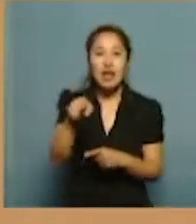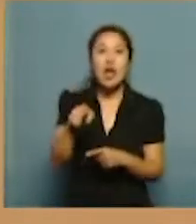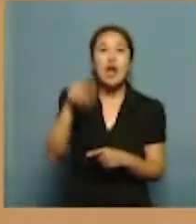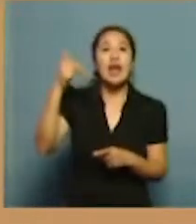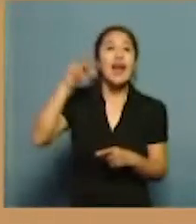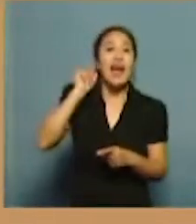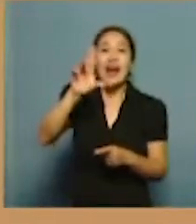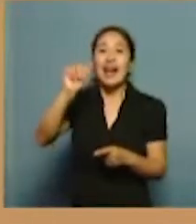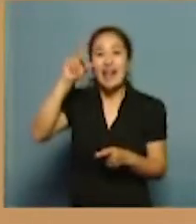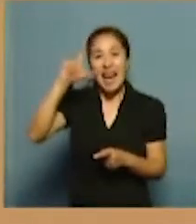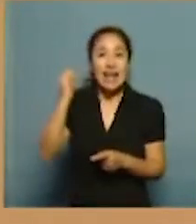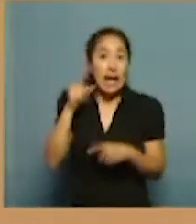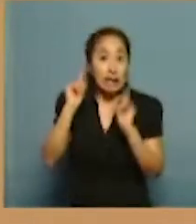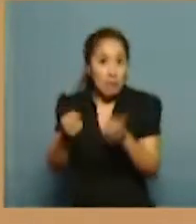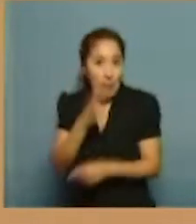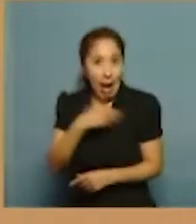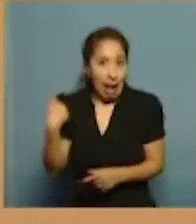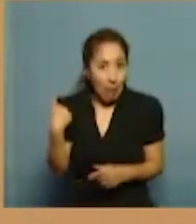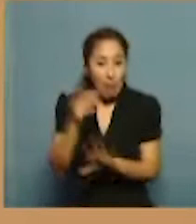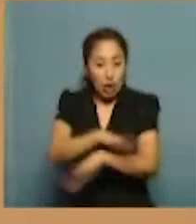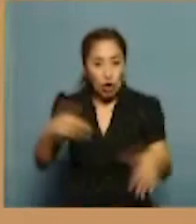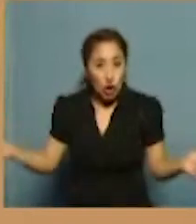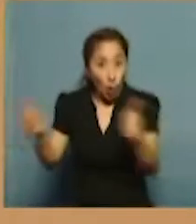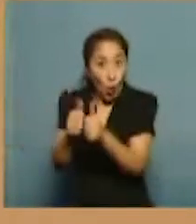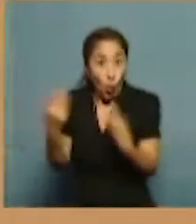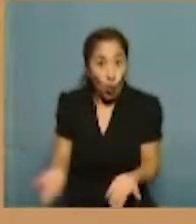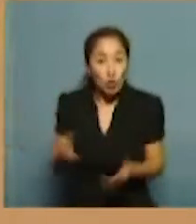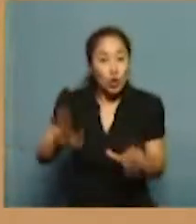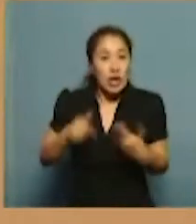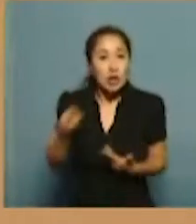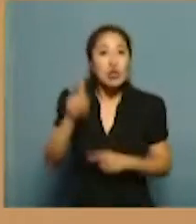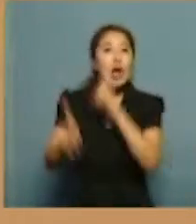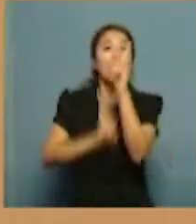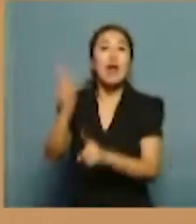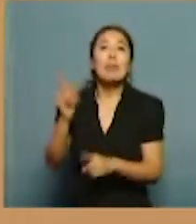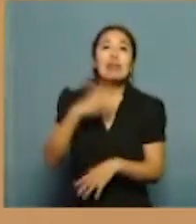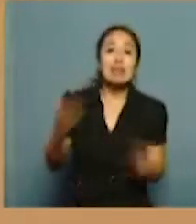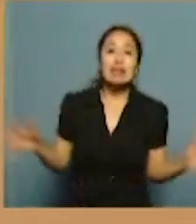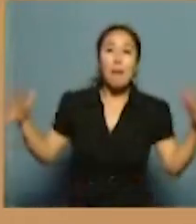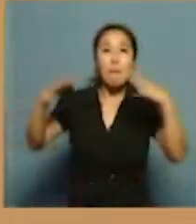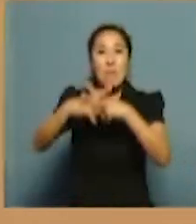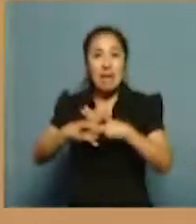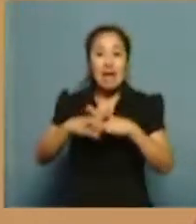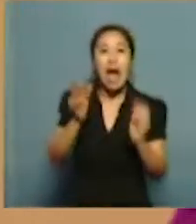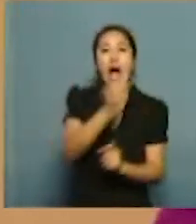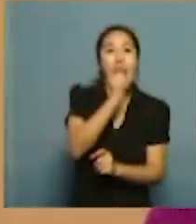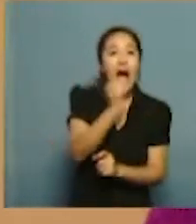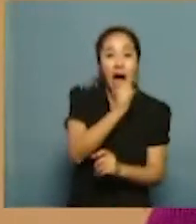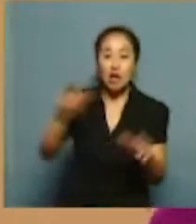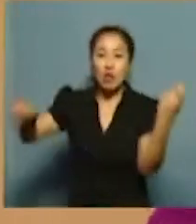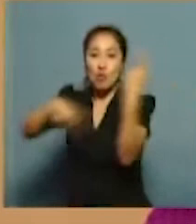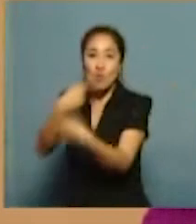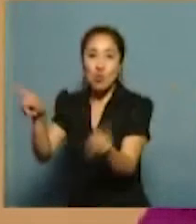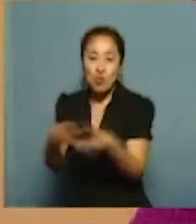lleva noelia gareca para mamás y para niños entonces a veces se mezcla la orquesta con las voces es algo muy